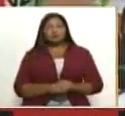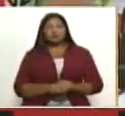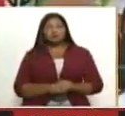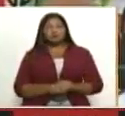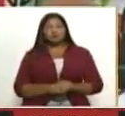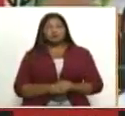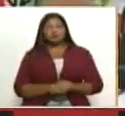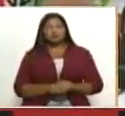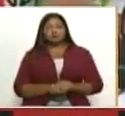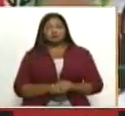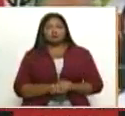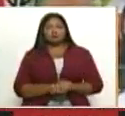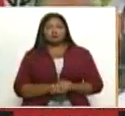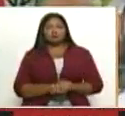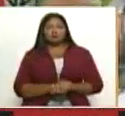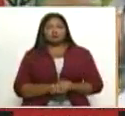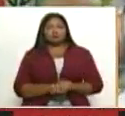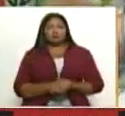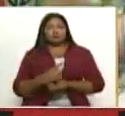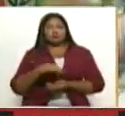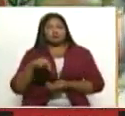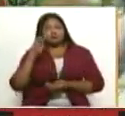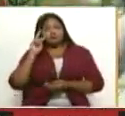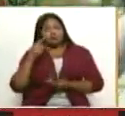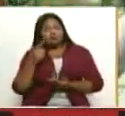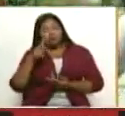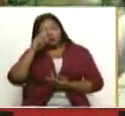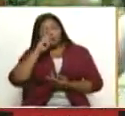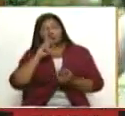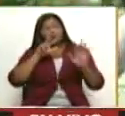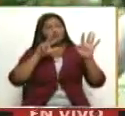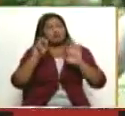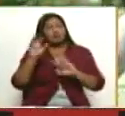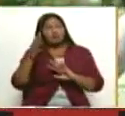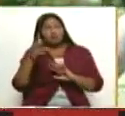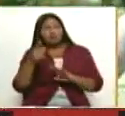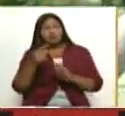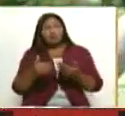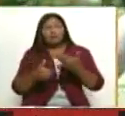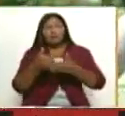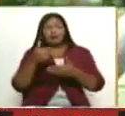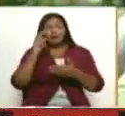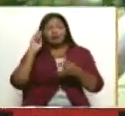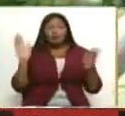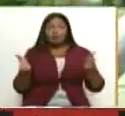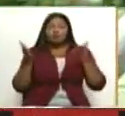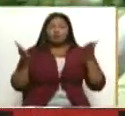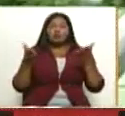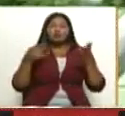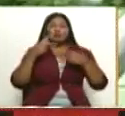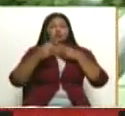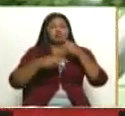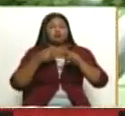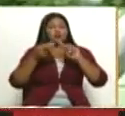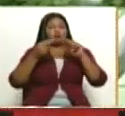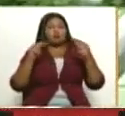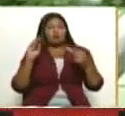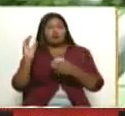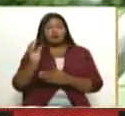oponentes, adversarios. En los años 80, uno de los grandes impulsores del proceso de paz en